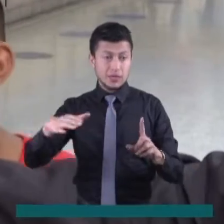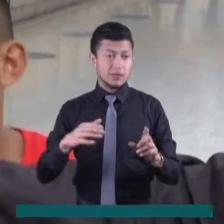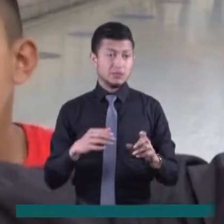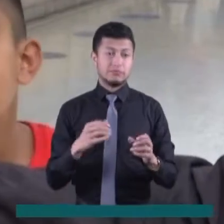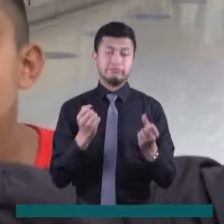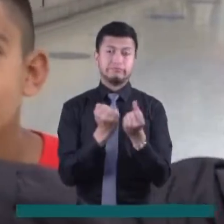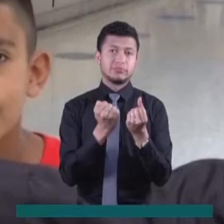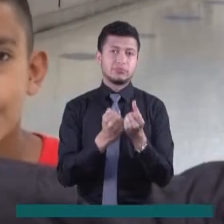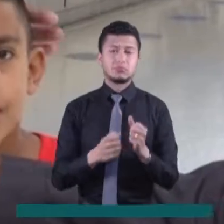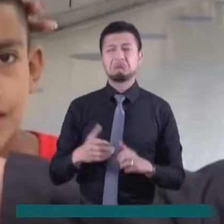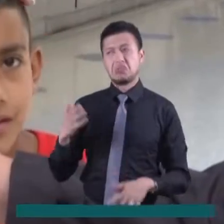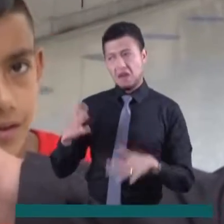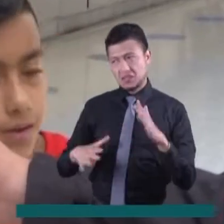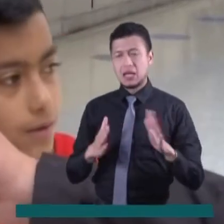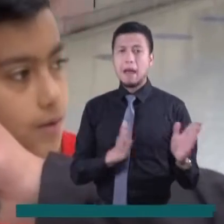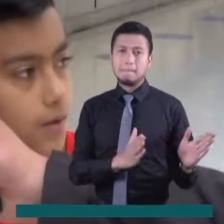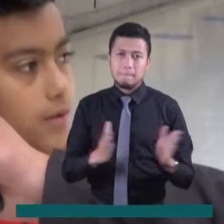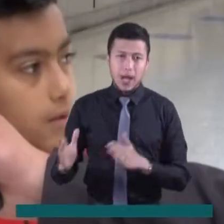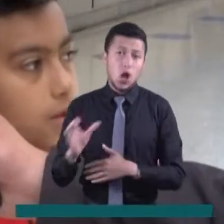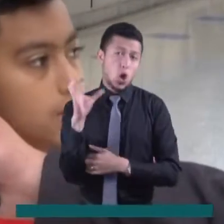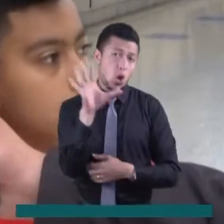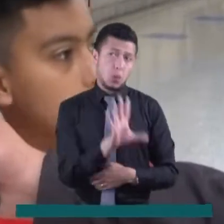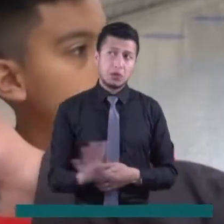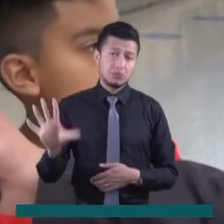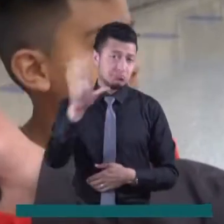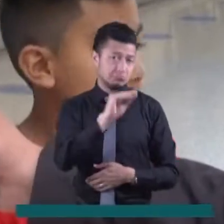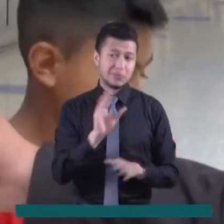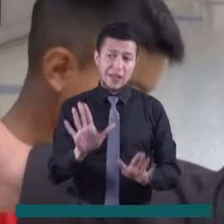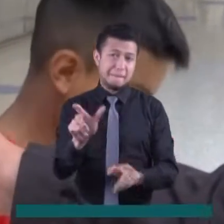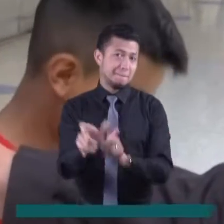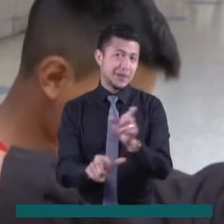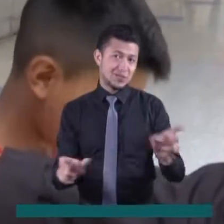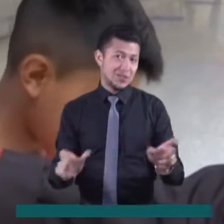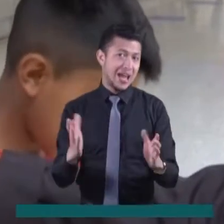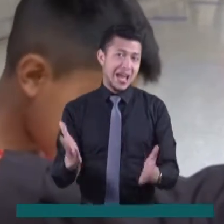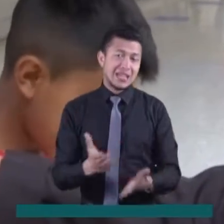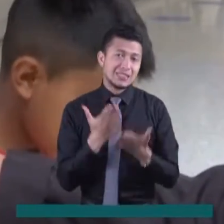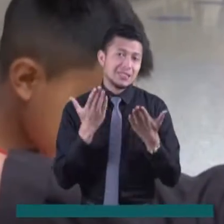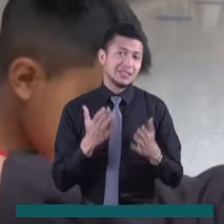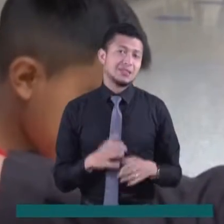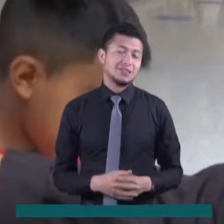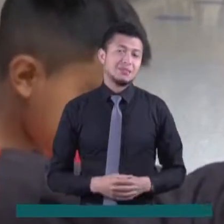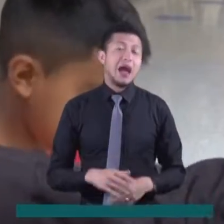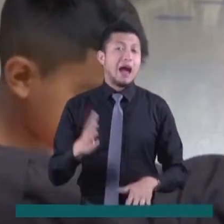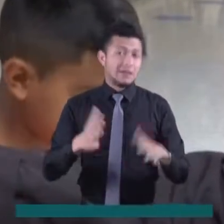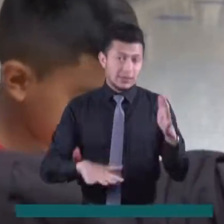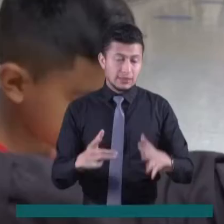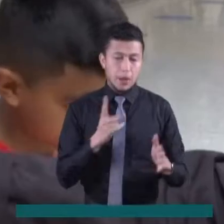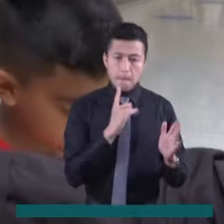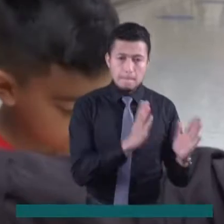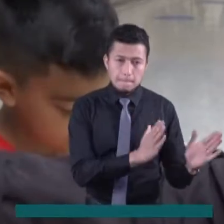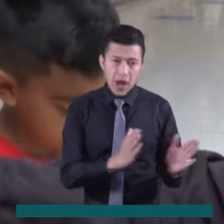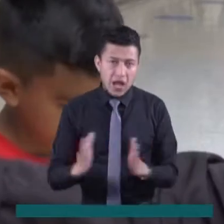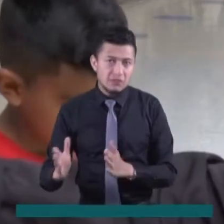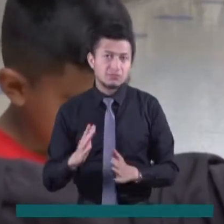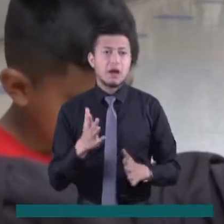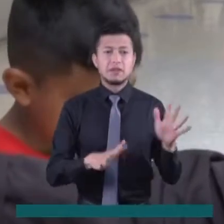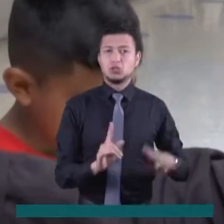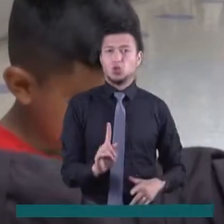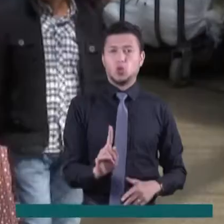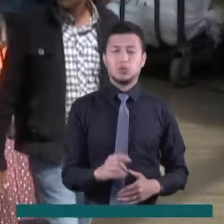A veces lo hacemos, a veces no, como todos los colombianos, ¿no? Que pues a veces dejamos todo para lo